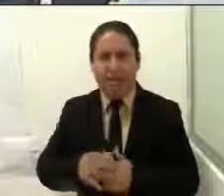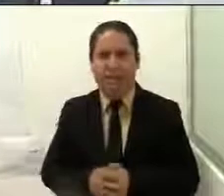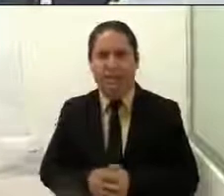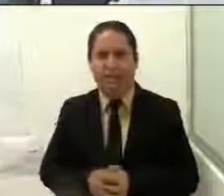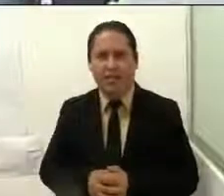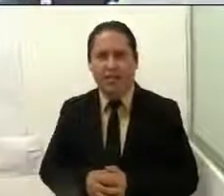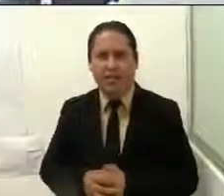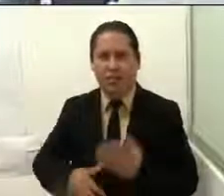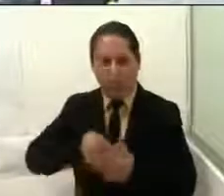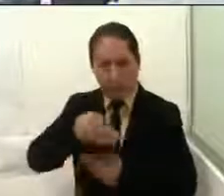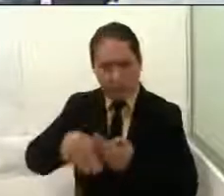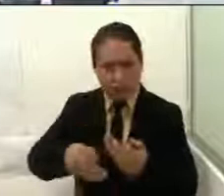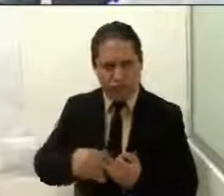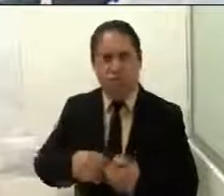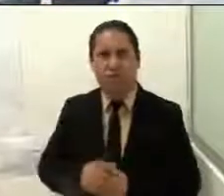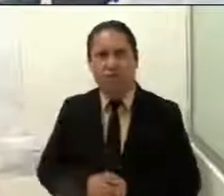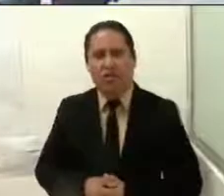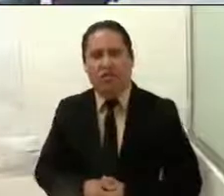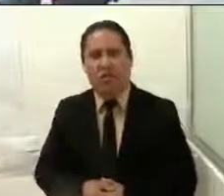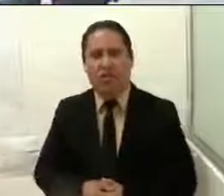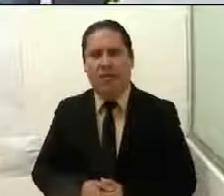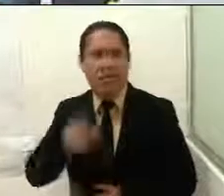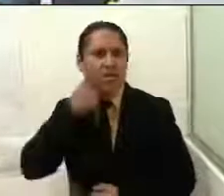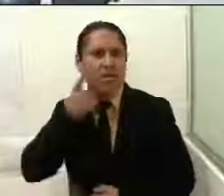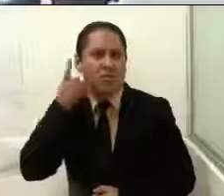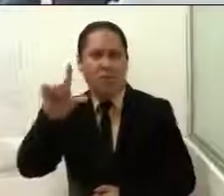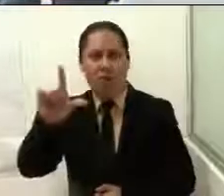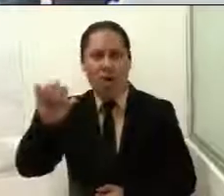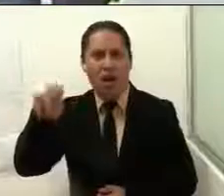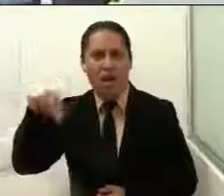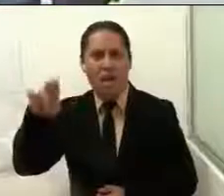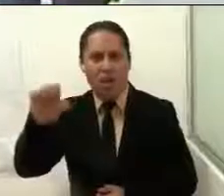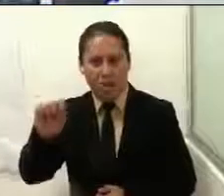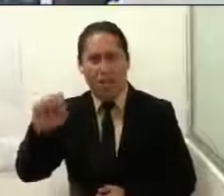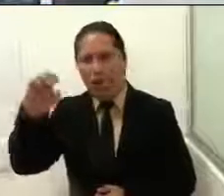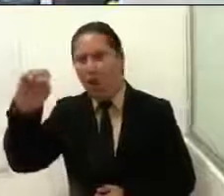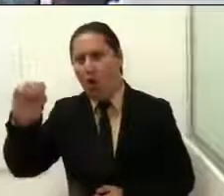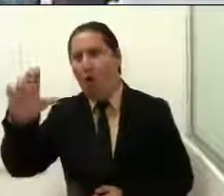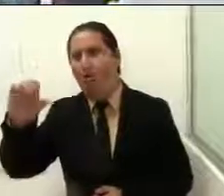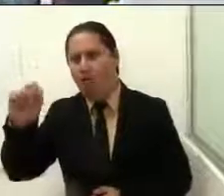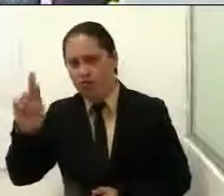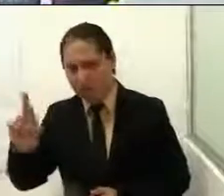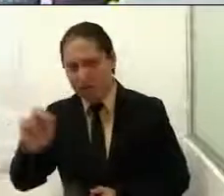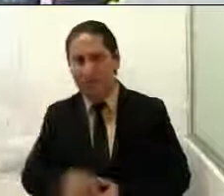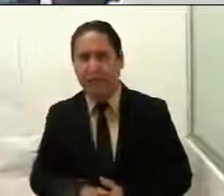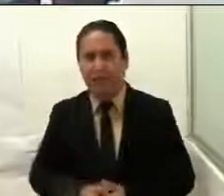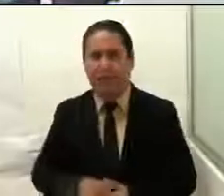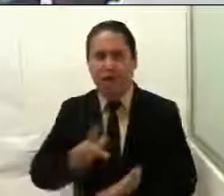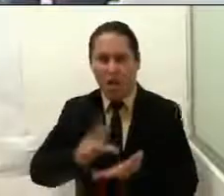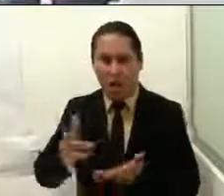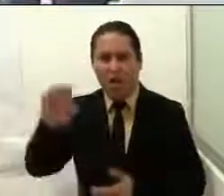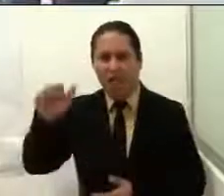invitados diputado límbano muchas gracias diputado este oscar muchas gracias diputado santiago